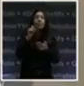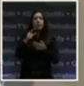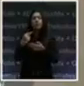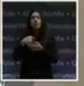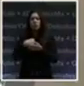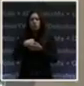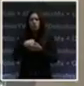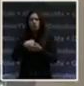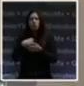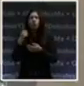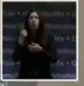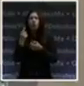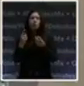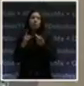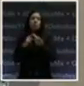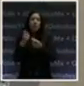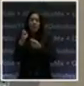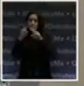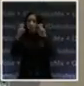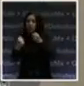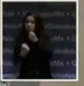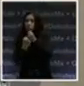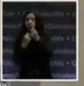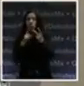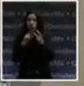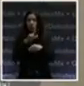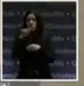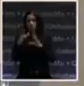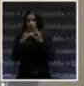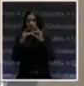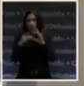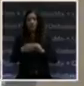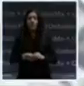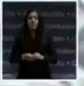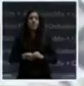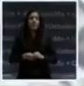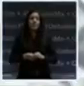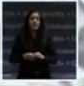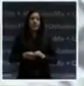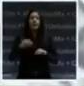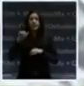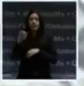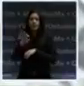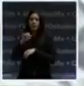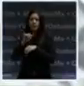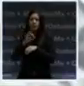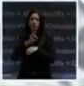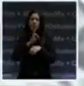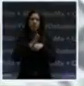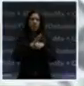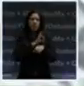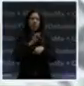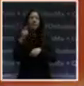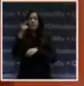yo reforzar este tema, maestra. Adelante, Alicia. Sí, tiene derecho a su réplica para que continúe. Muchas gracias.